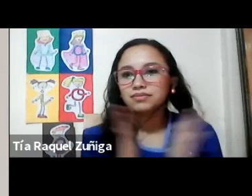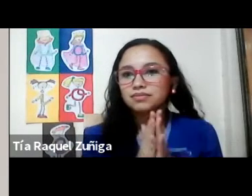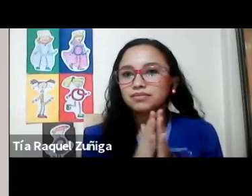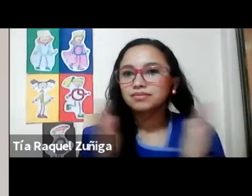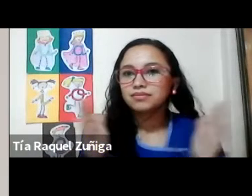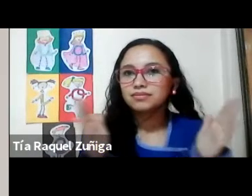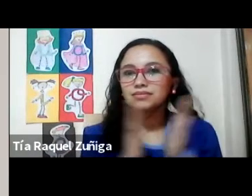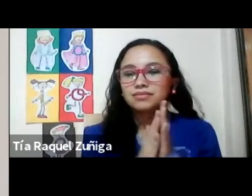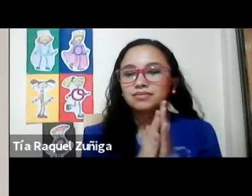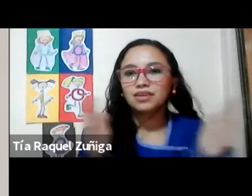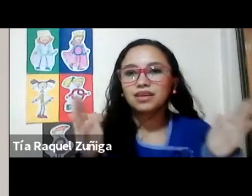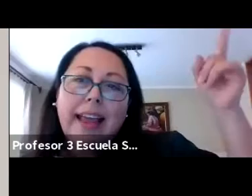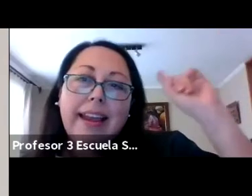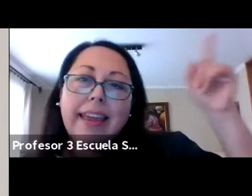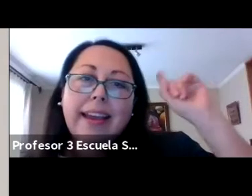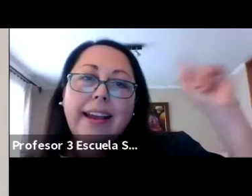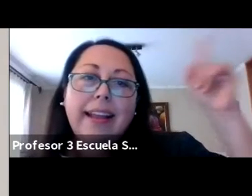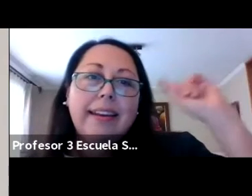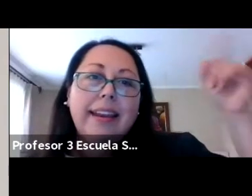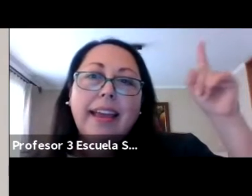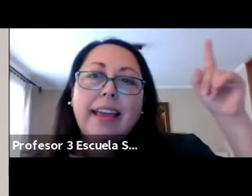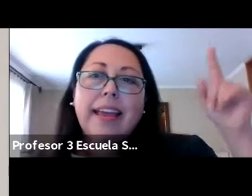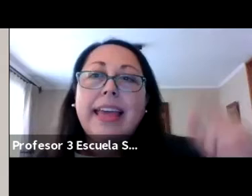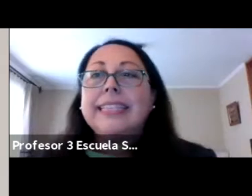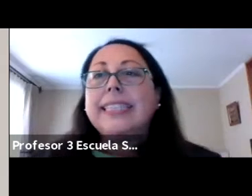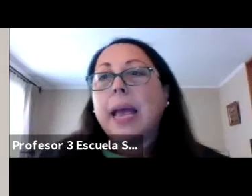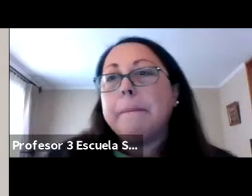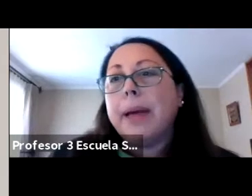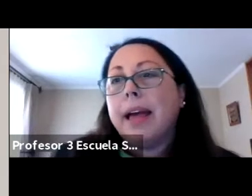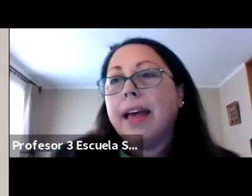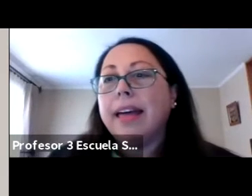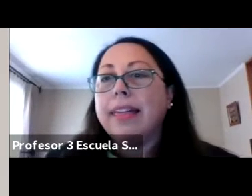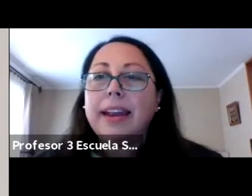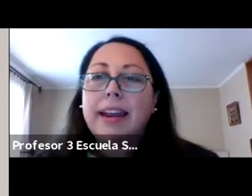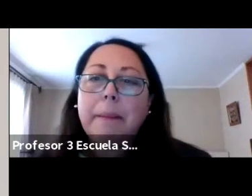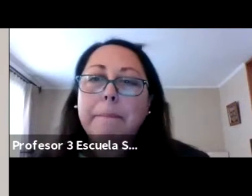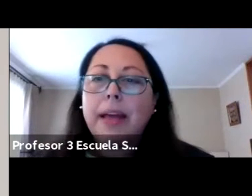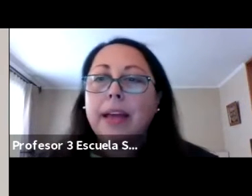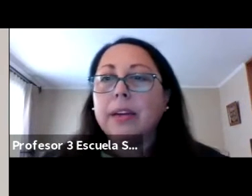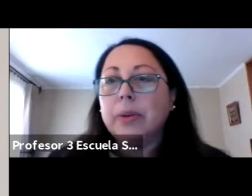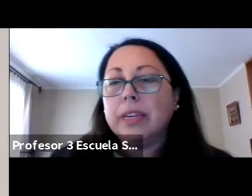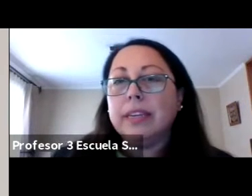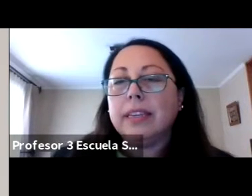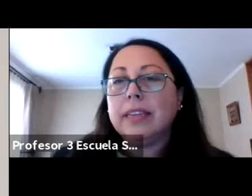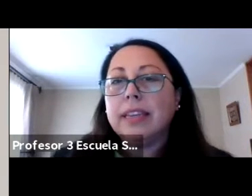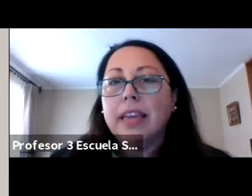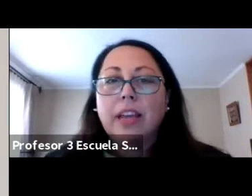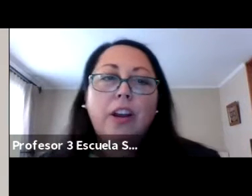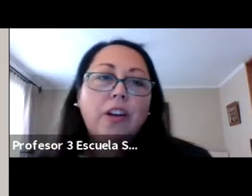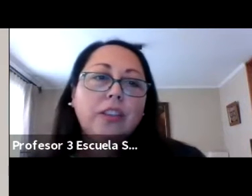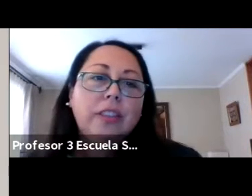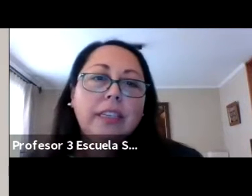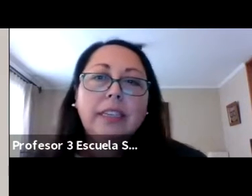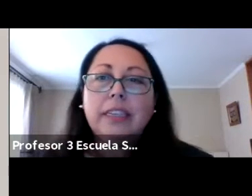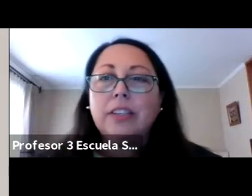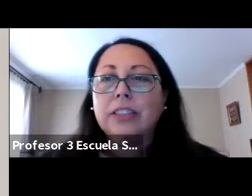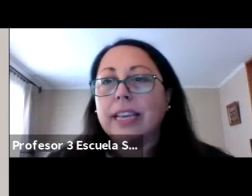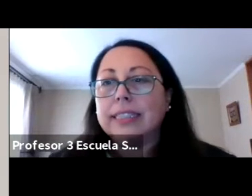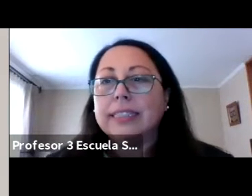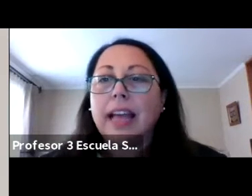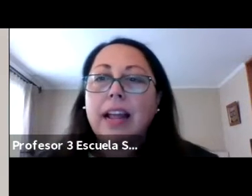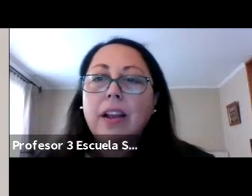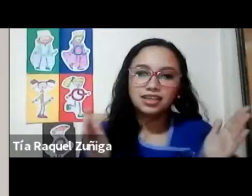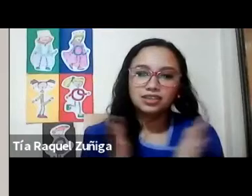saludar. En una isla lejana llamada Rapa Nui,